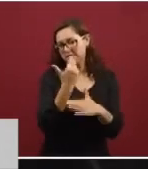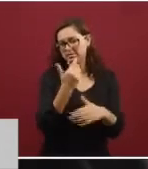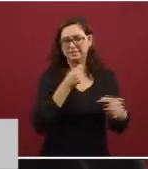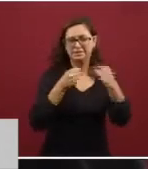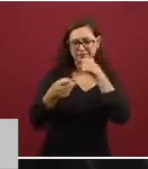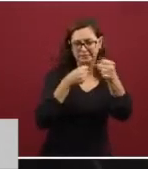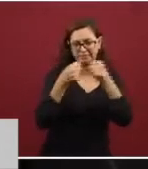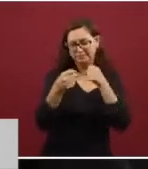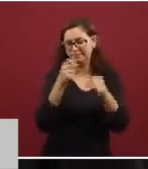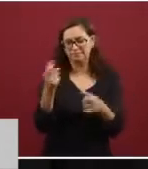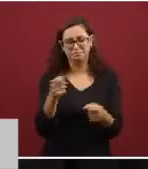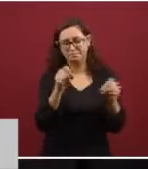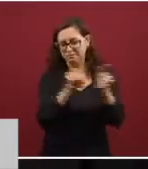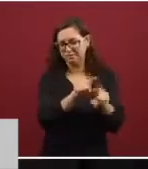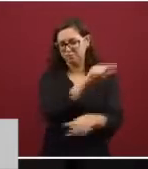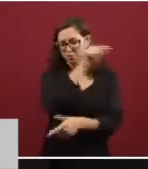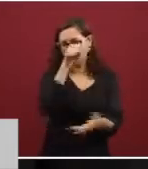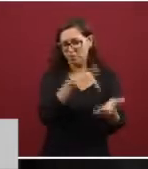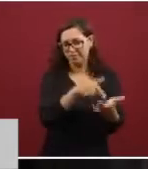quejas y mejore el servicio.